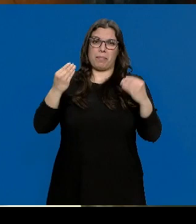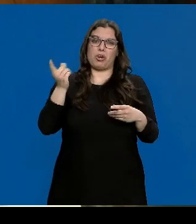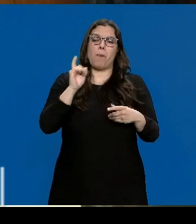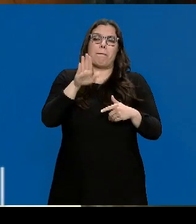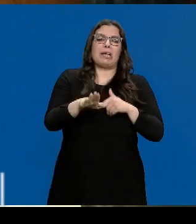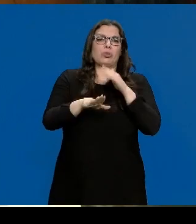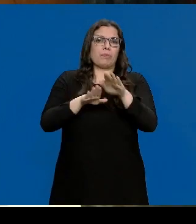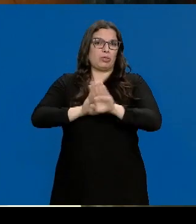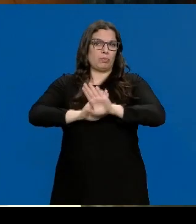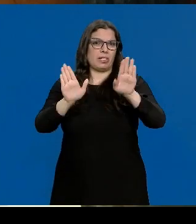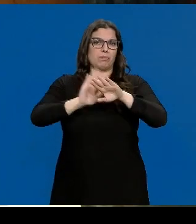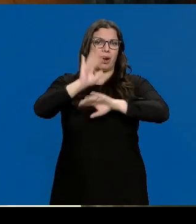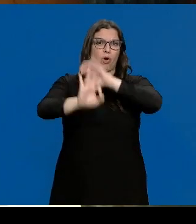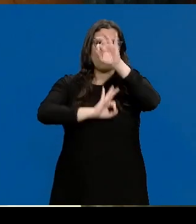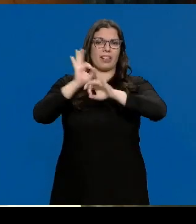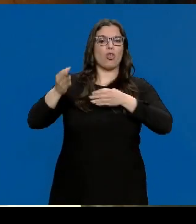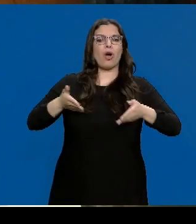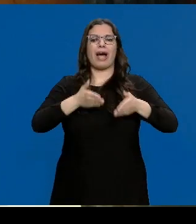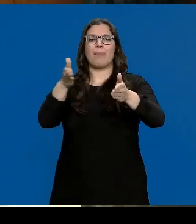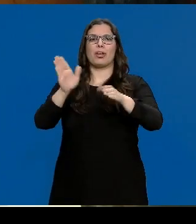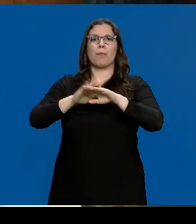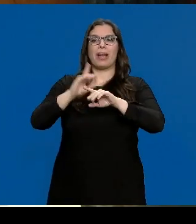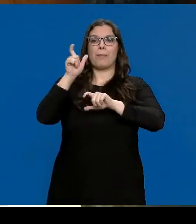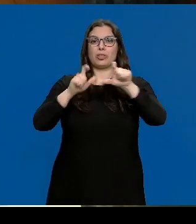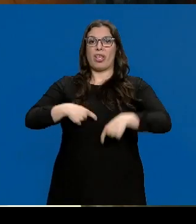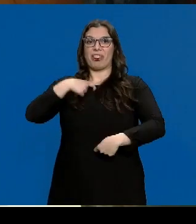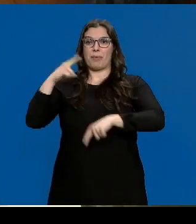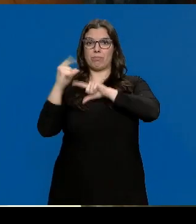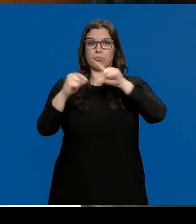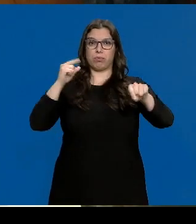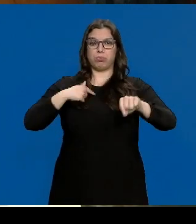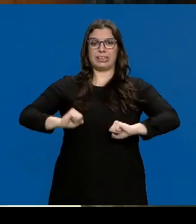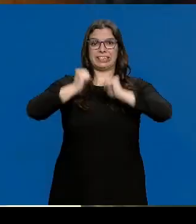pequeños pasos en la organización de corredores humanitarios.